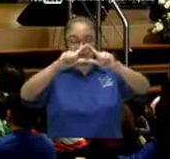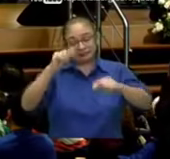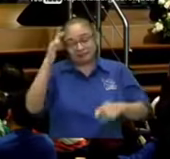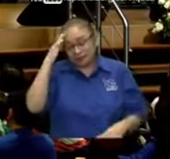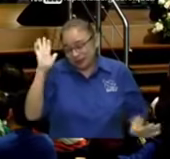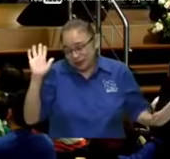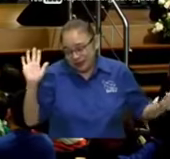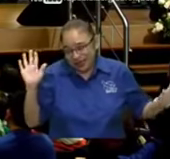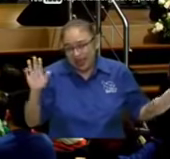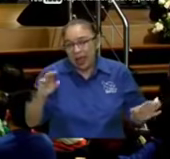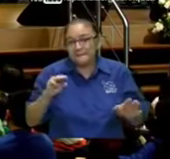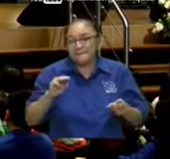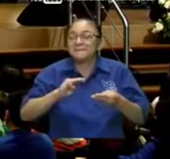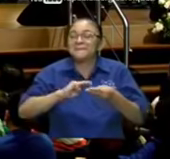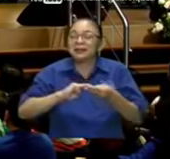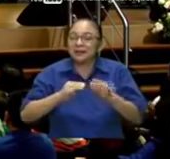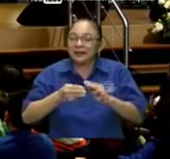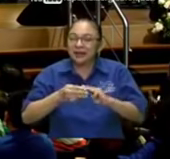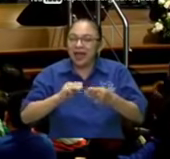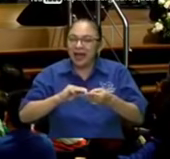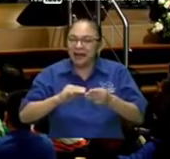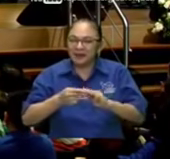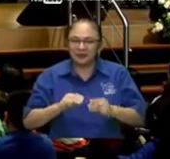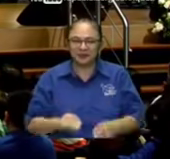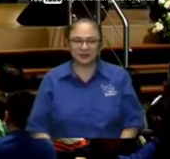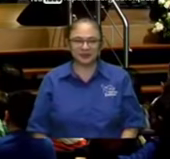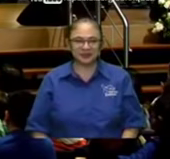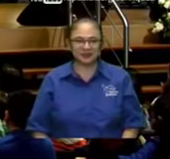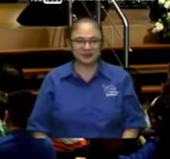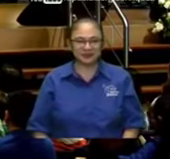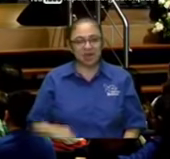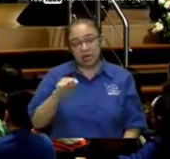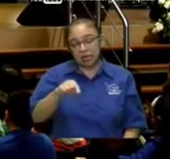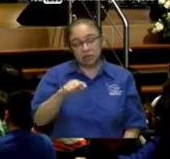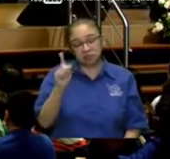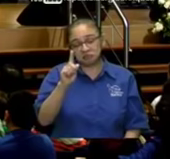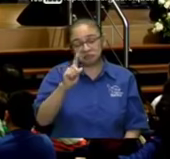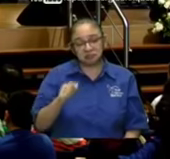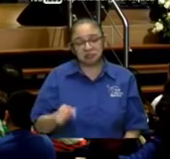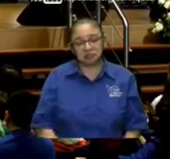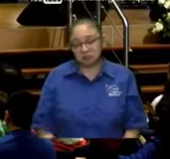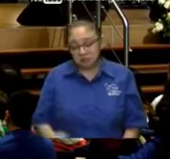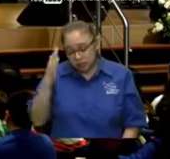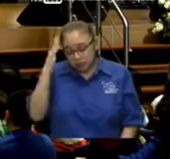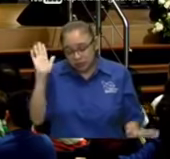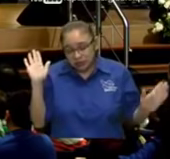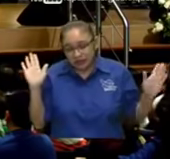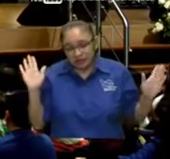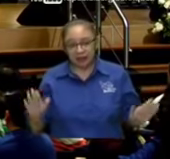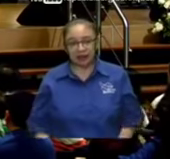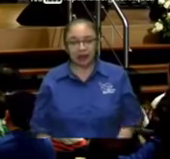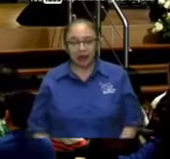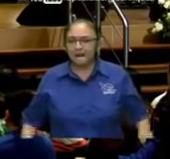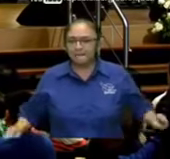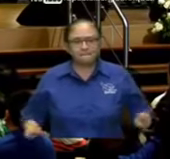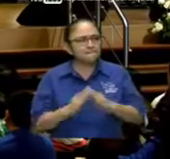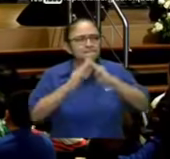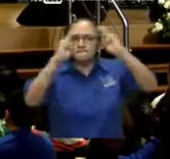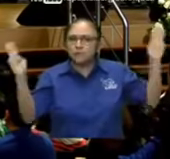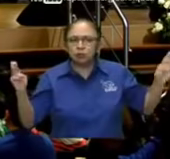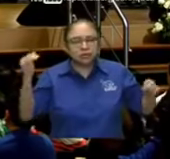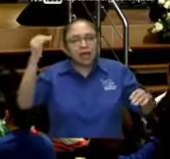tanto conocimiento, tenía mucha mitología. Eso no combina. O sea, tanta